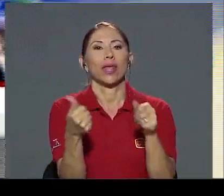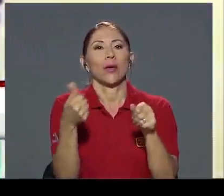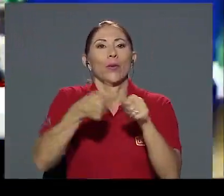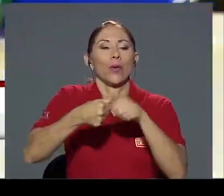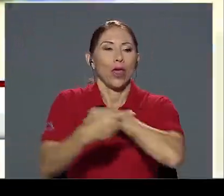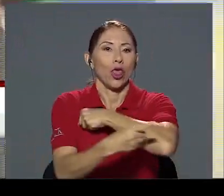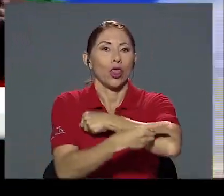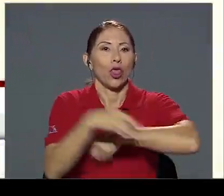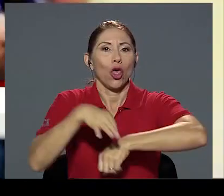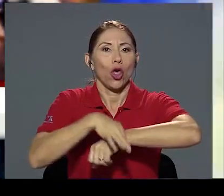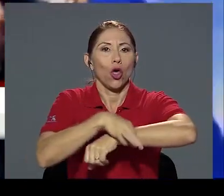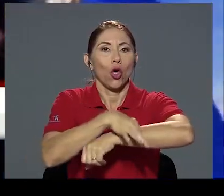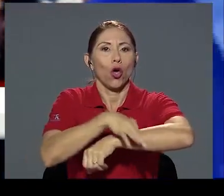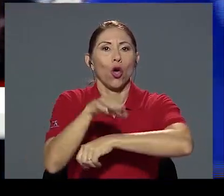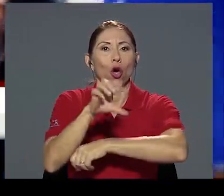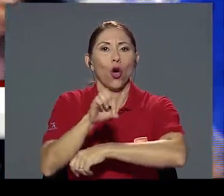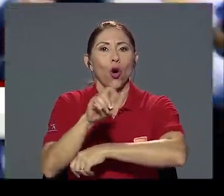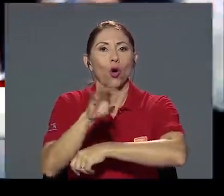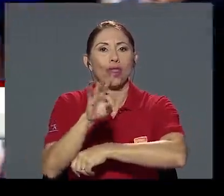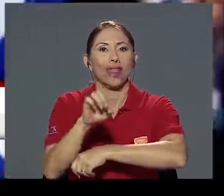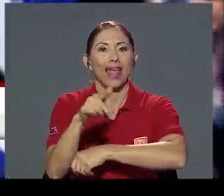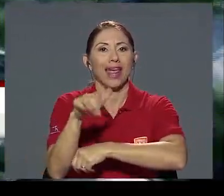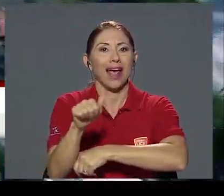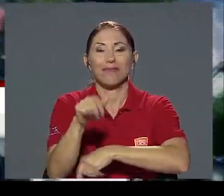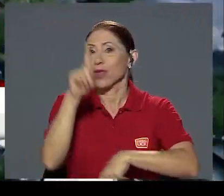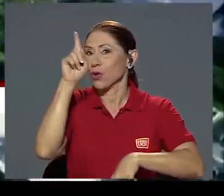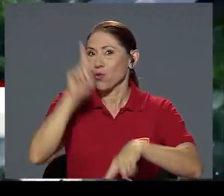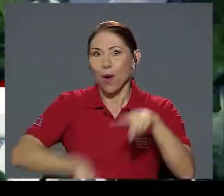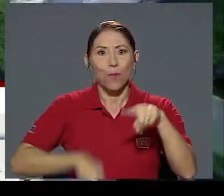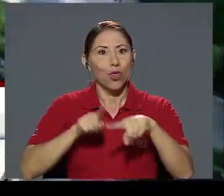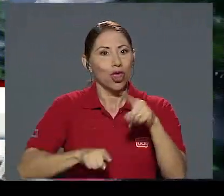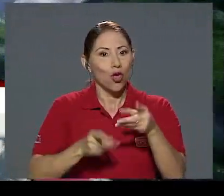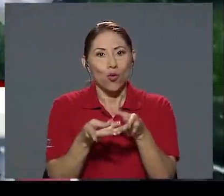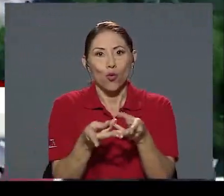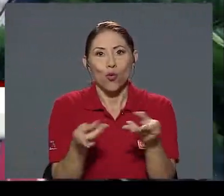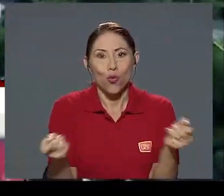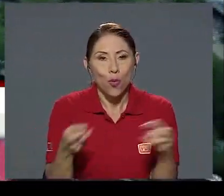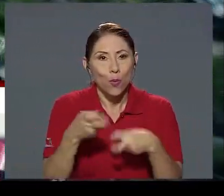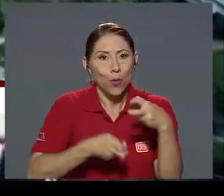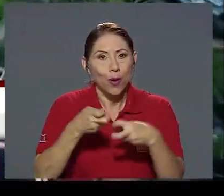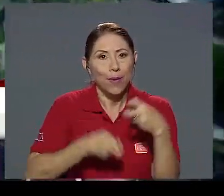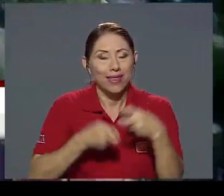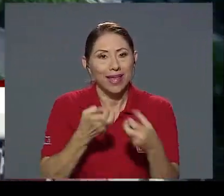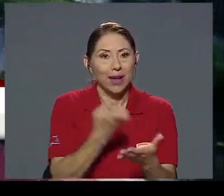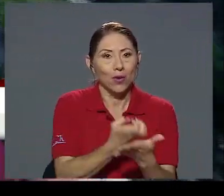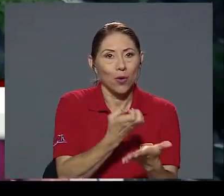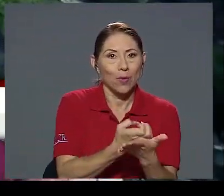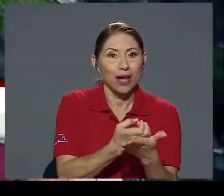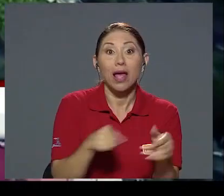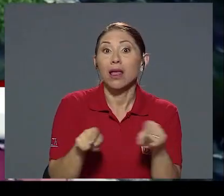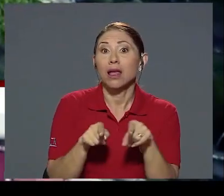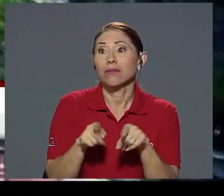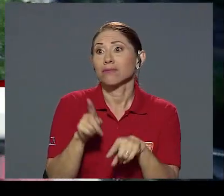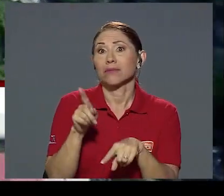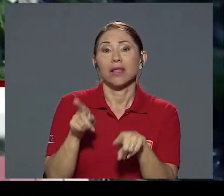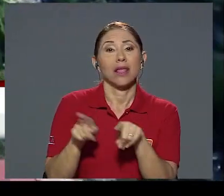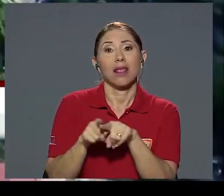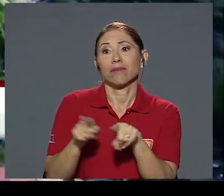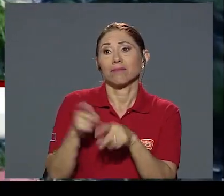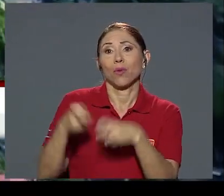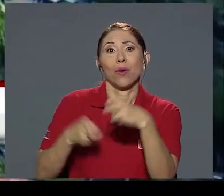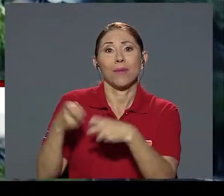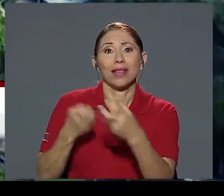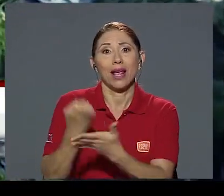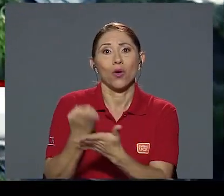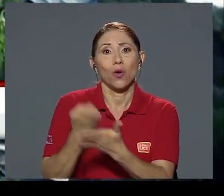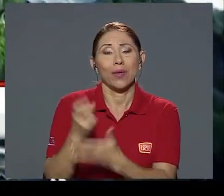superar el déficit económico que se le ha generado la problemática económica de Venezuela, ni ha